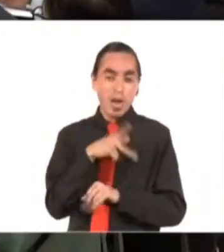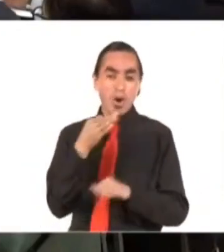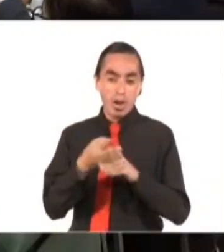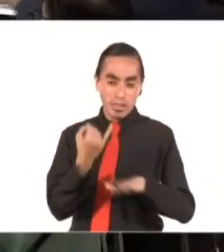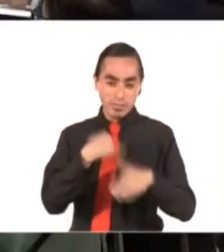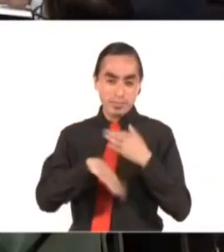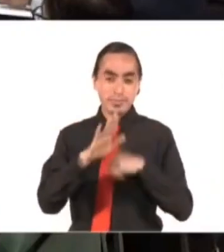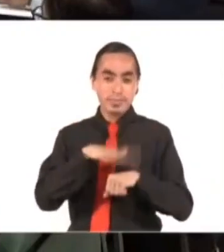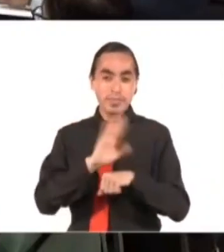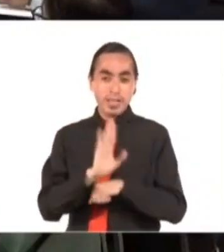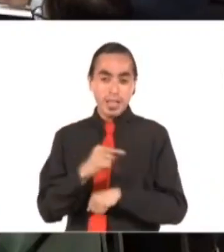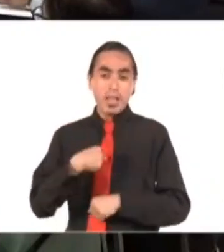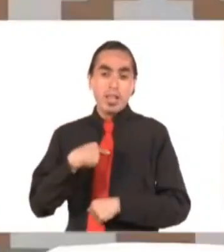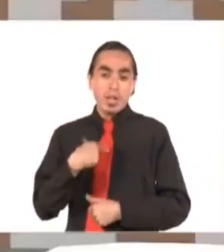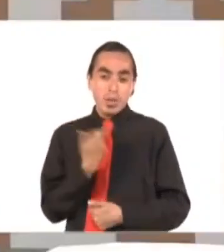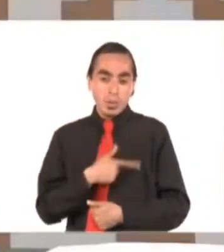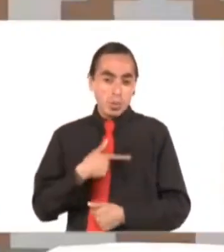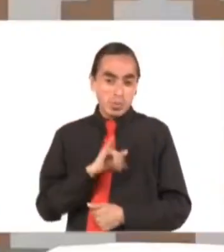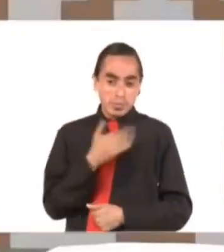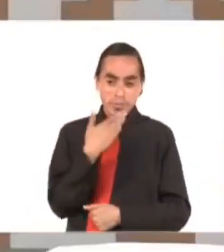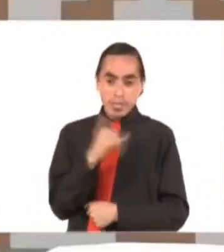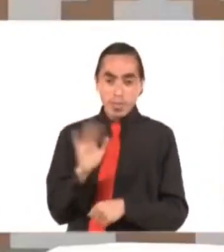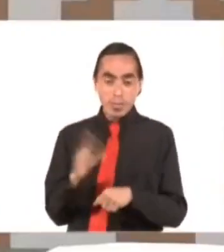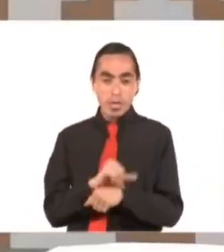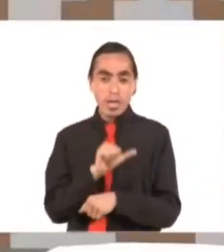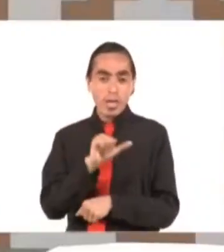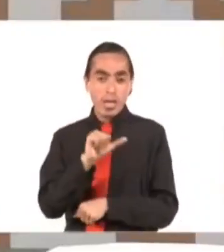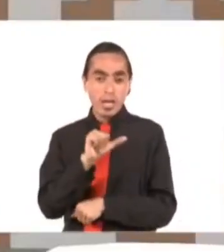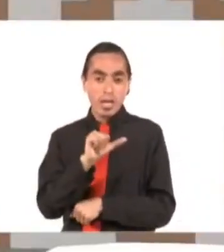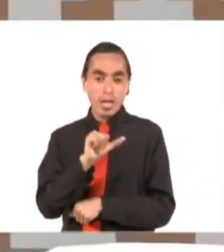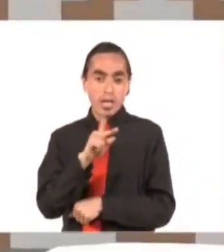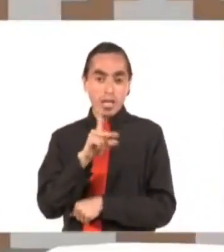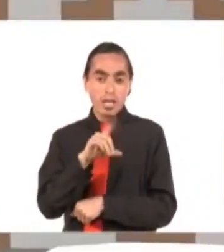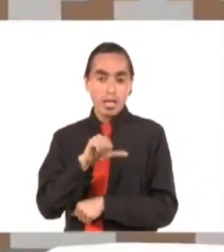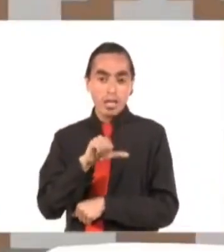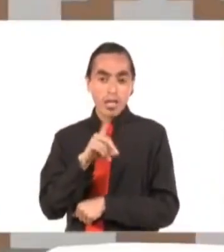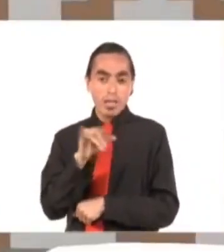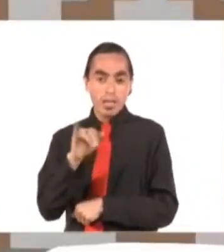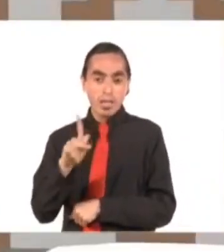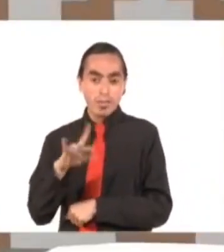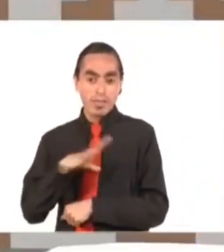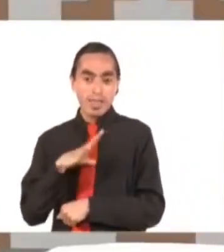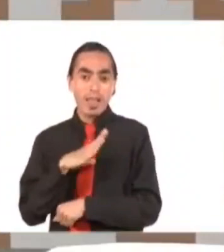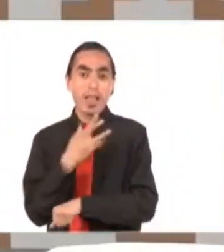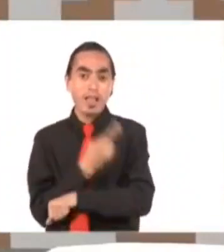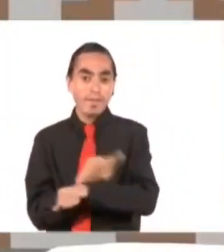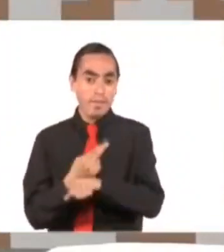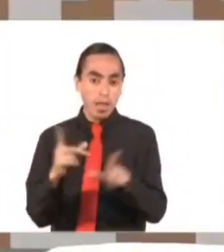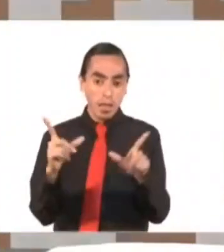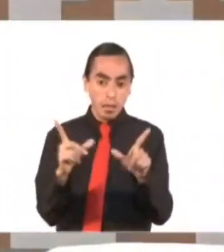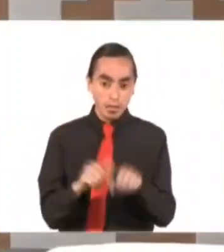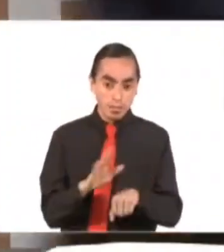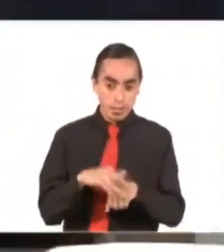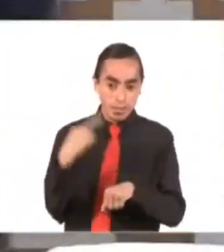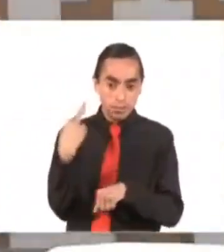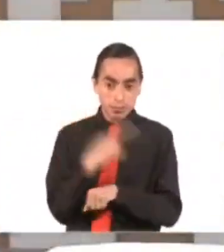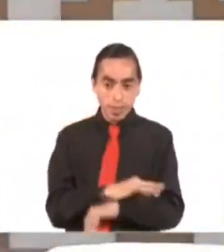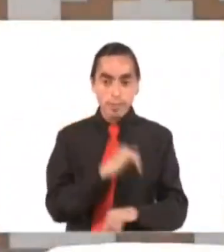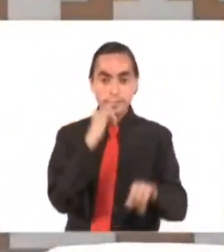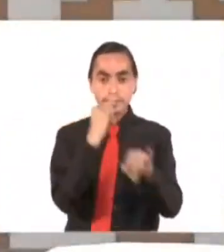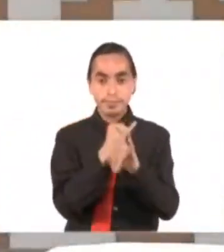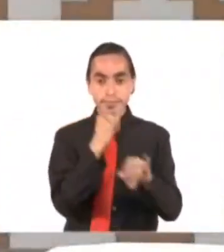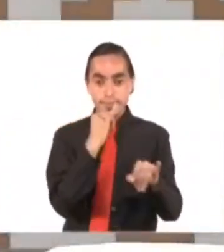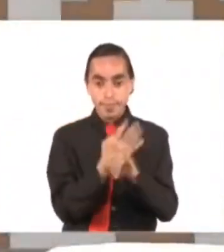minutos. Es un privilegio para mí porque desde la Agencia Digital de Innovación Pública, la simplificación de trámites y la digitalización de los mismos